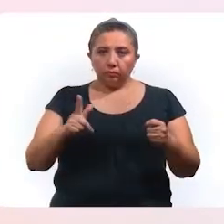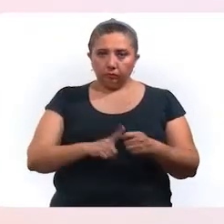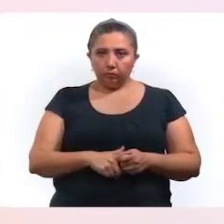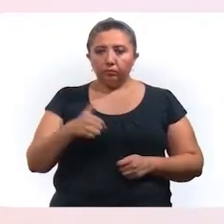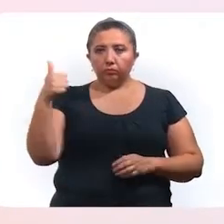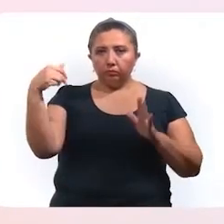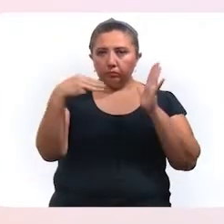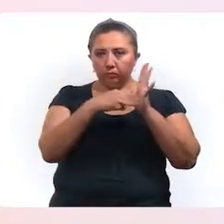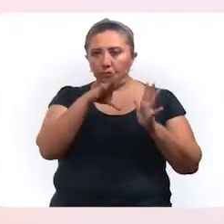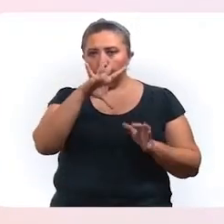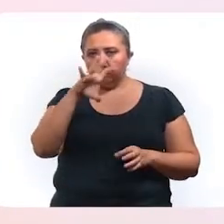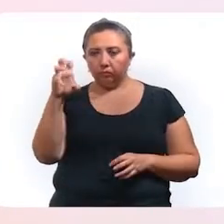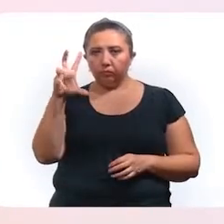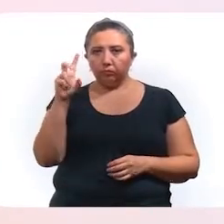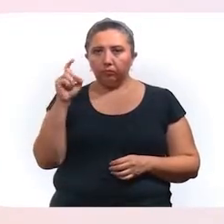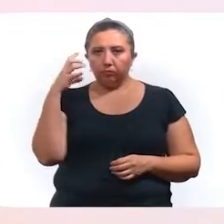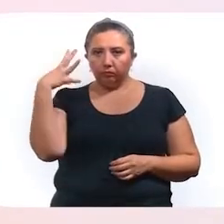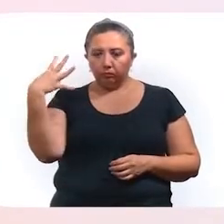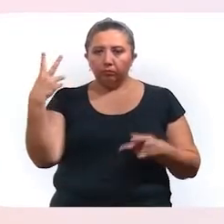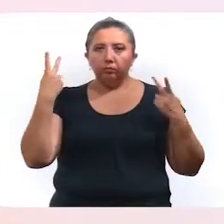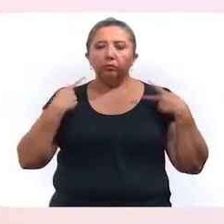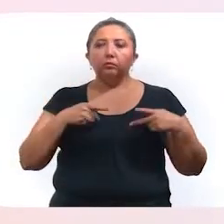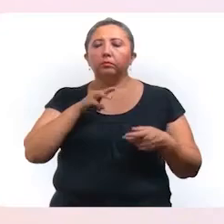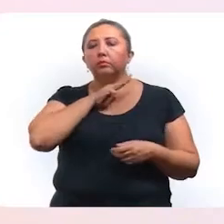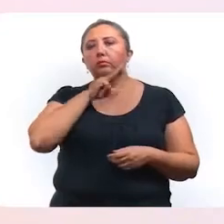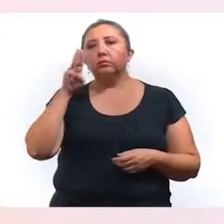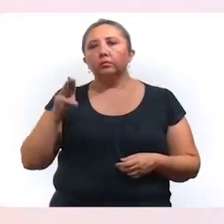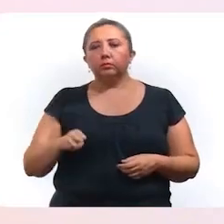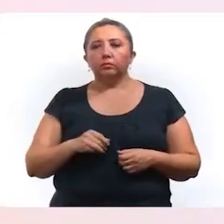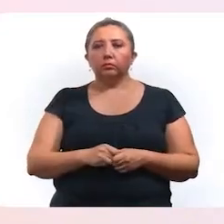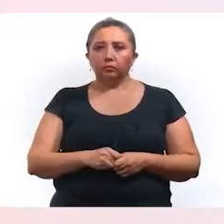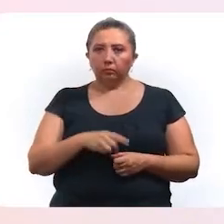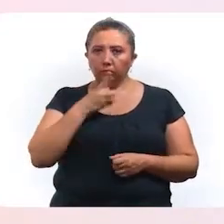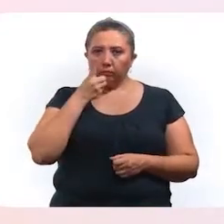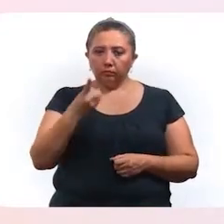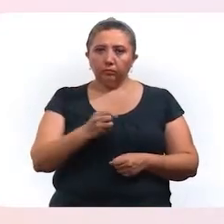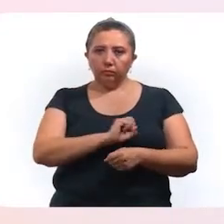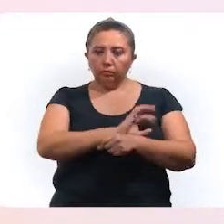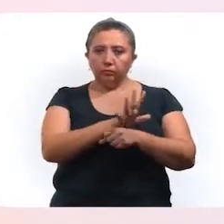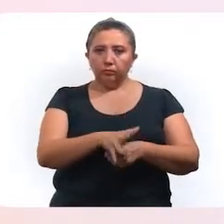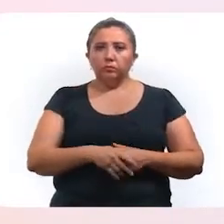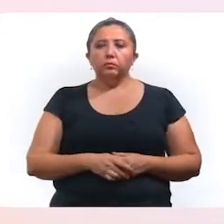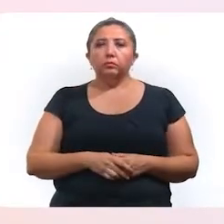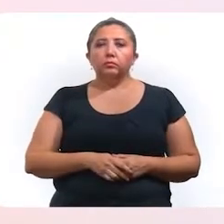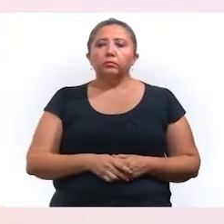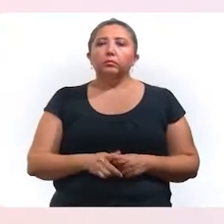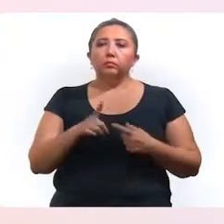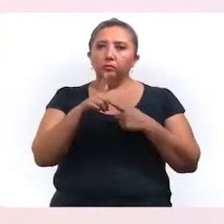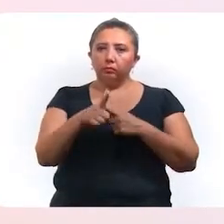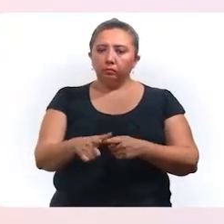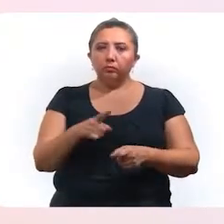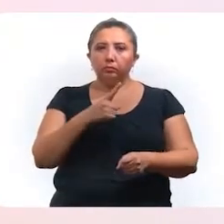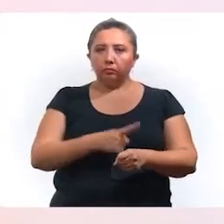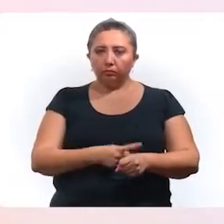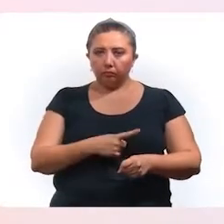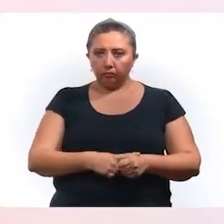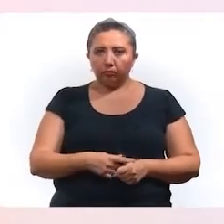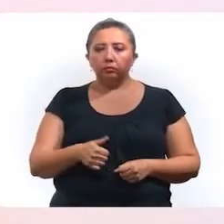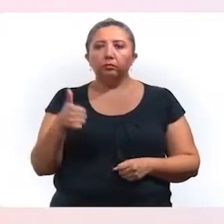son 6.534 las personas fallecidas a causa del coronavirus. De los casos